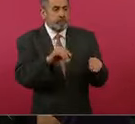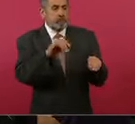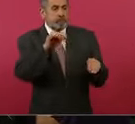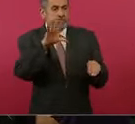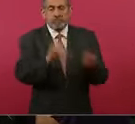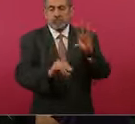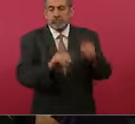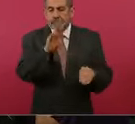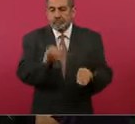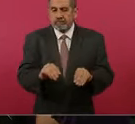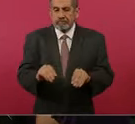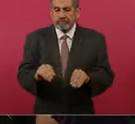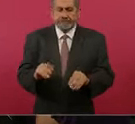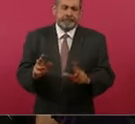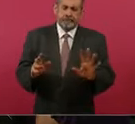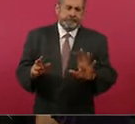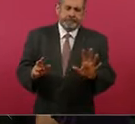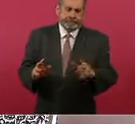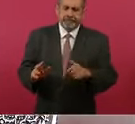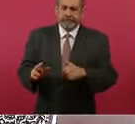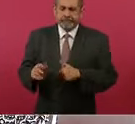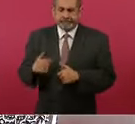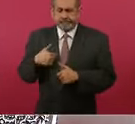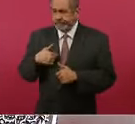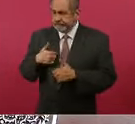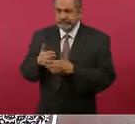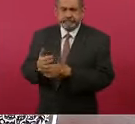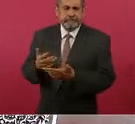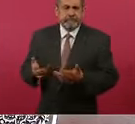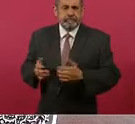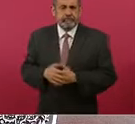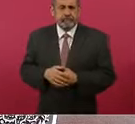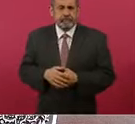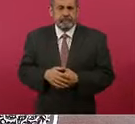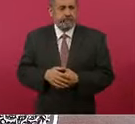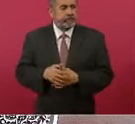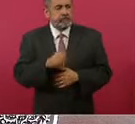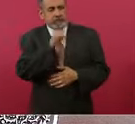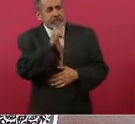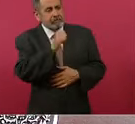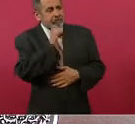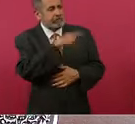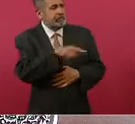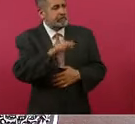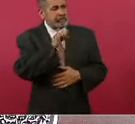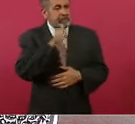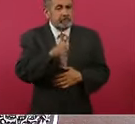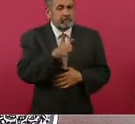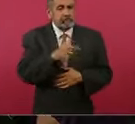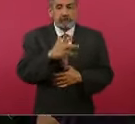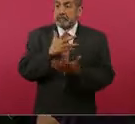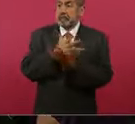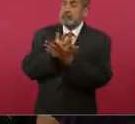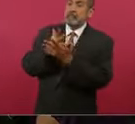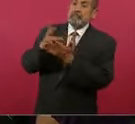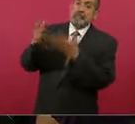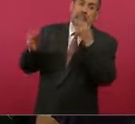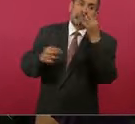Entonces, sí, si no hay todavía nada y ya están con este